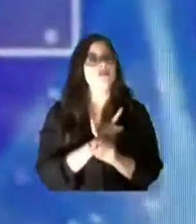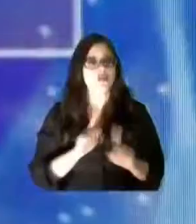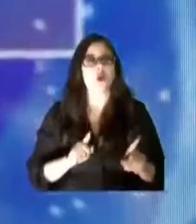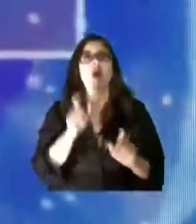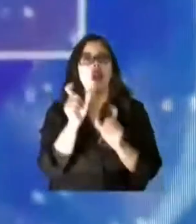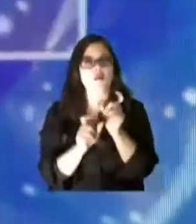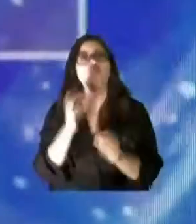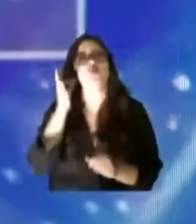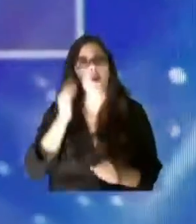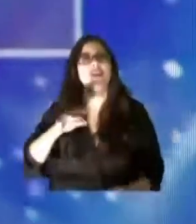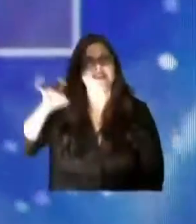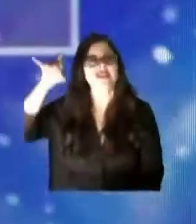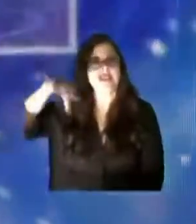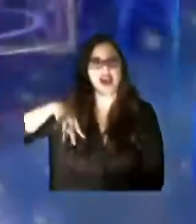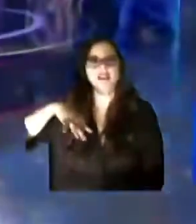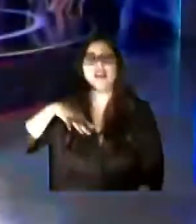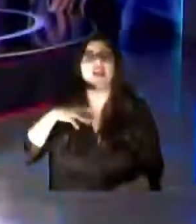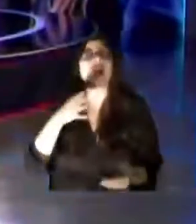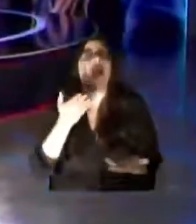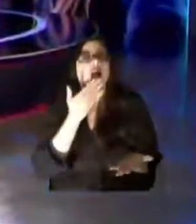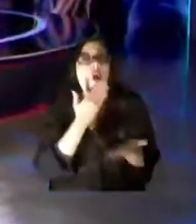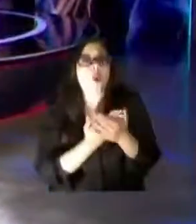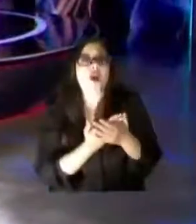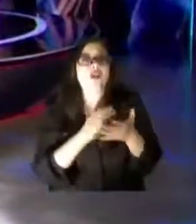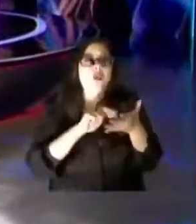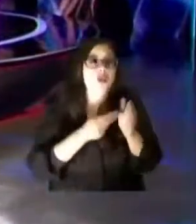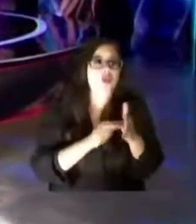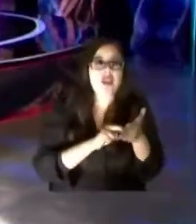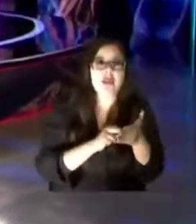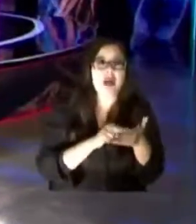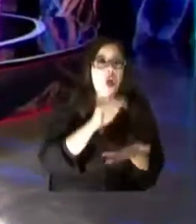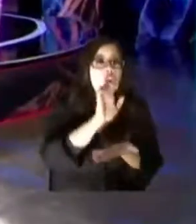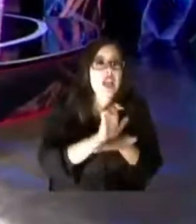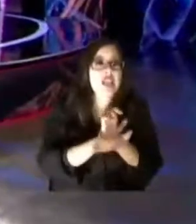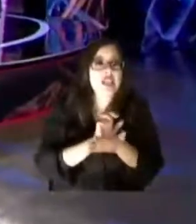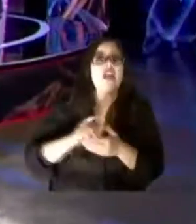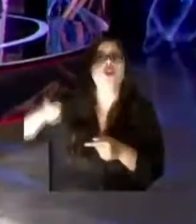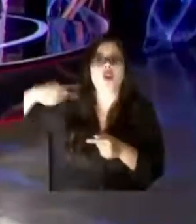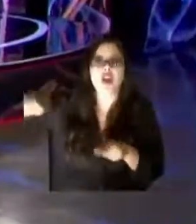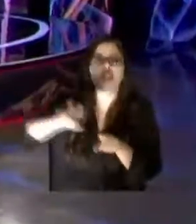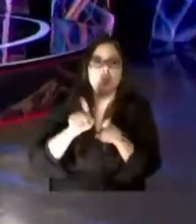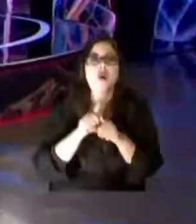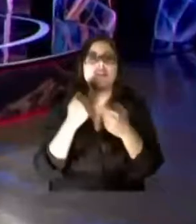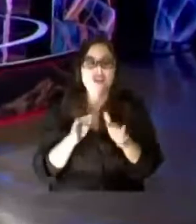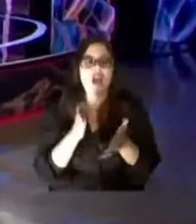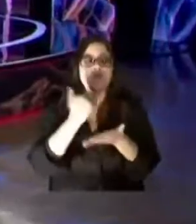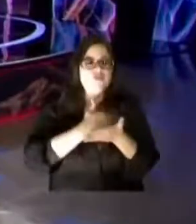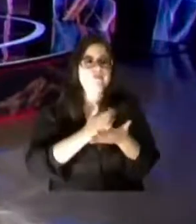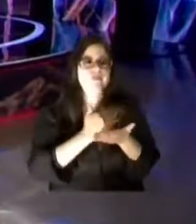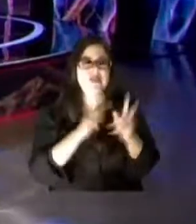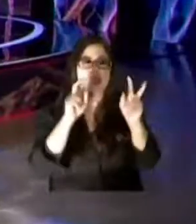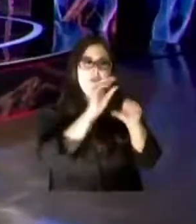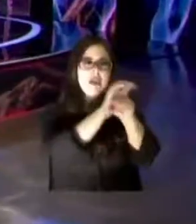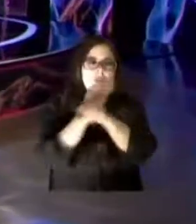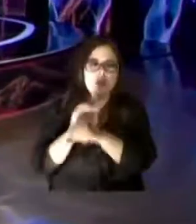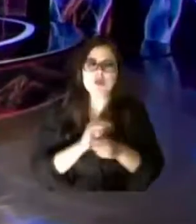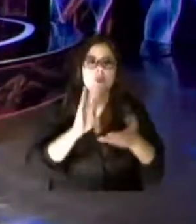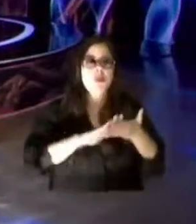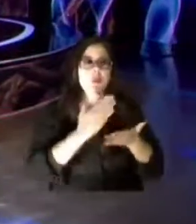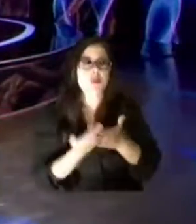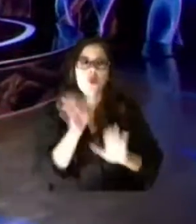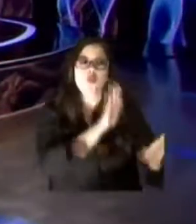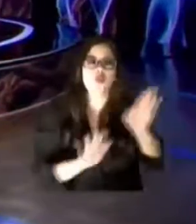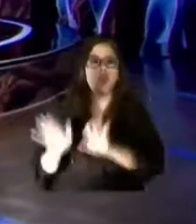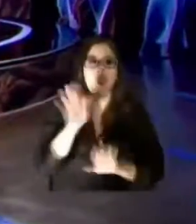las mujeres lo saben una vez más cuando falla el estado se organizan para sostener la vida la alimentación la salud los